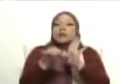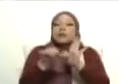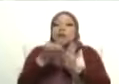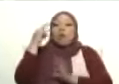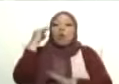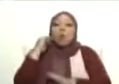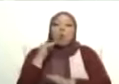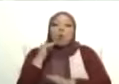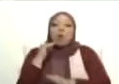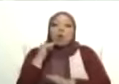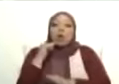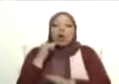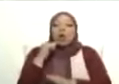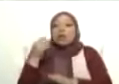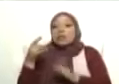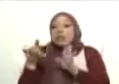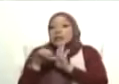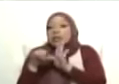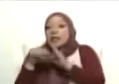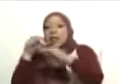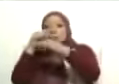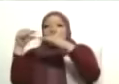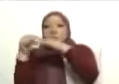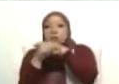al este de la línea de facto,